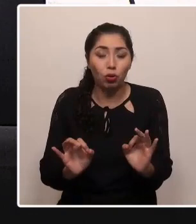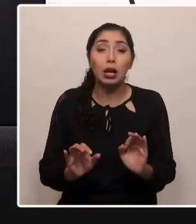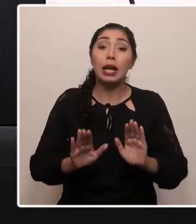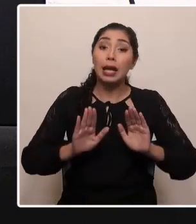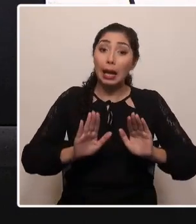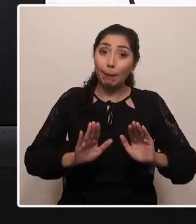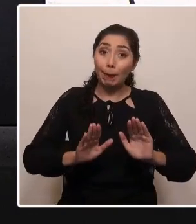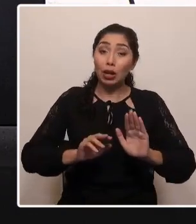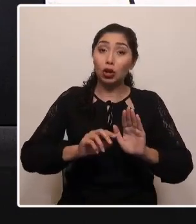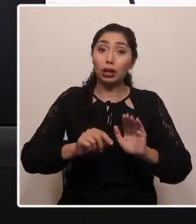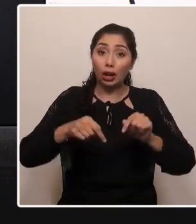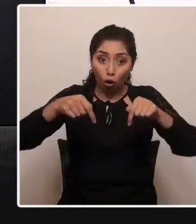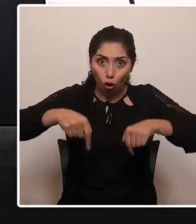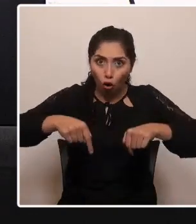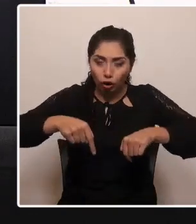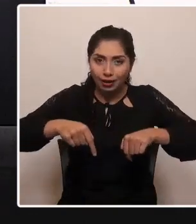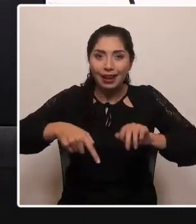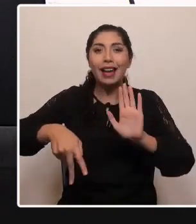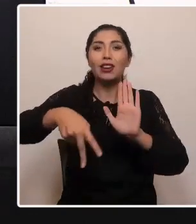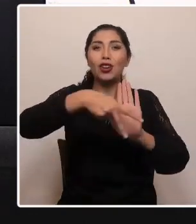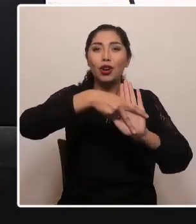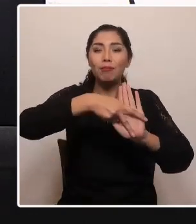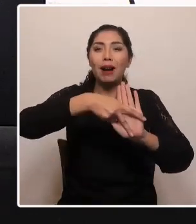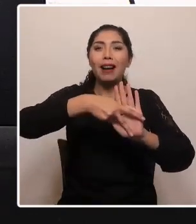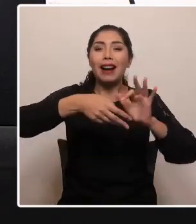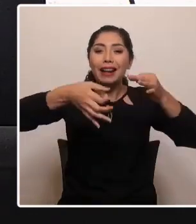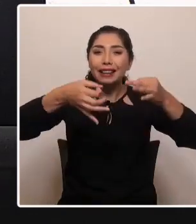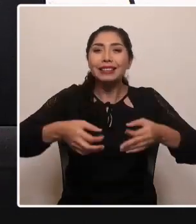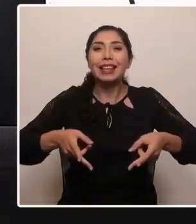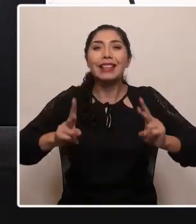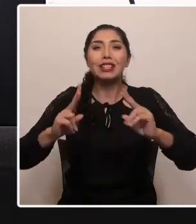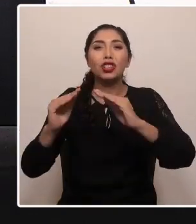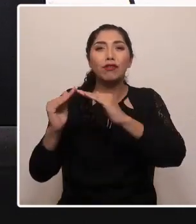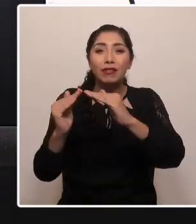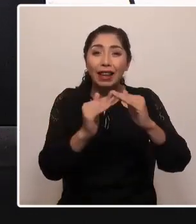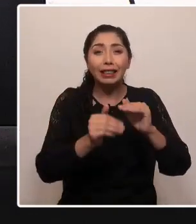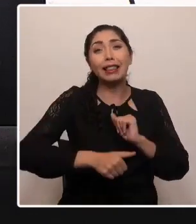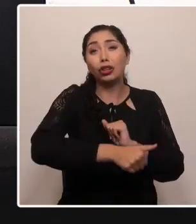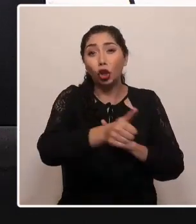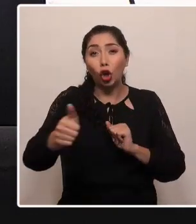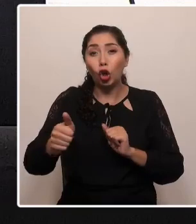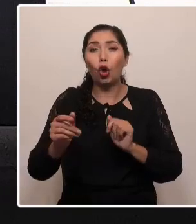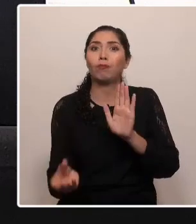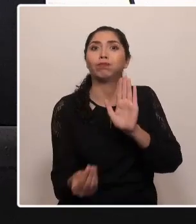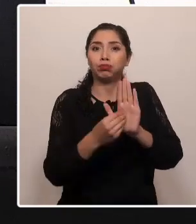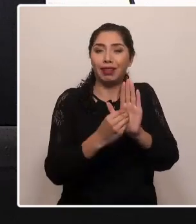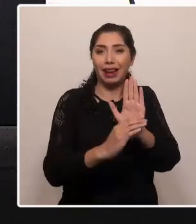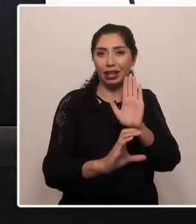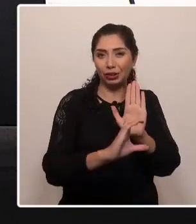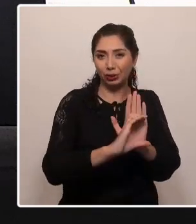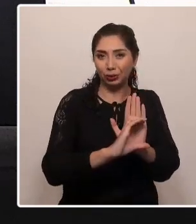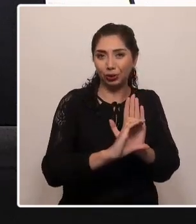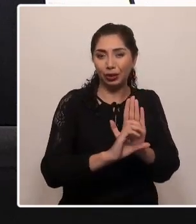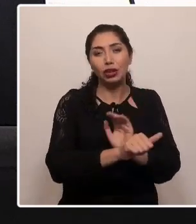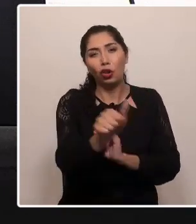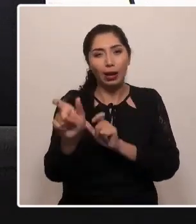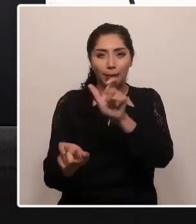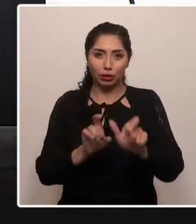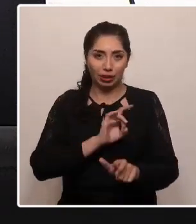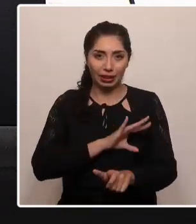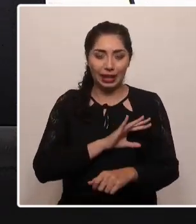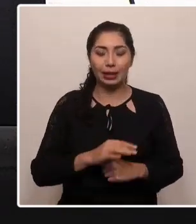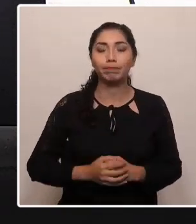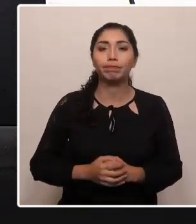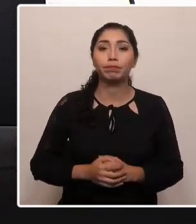al proyecto de la Constitución la norma que garantiza el derecho a la vivienda de todos y todas las chilenas. Esto